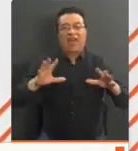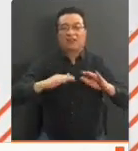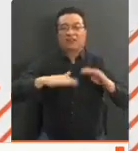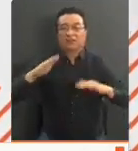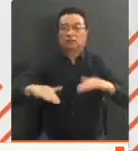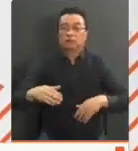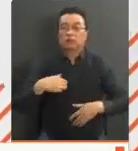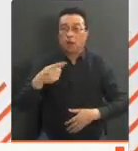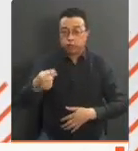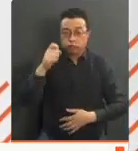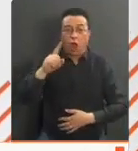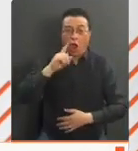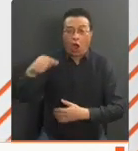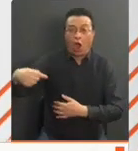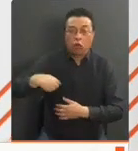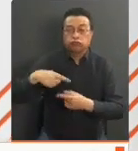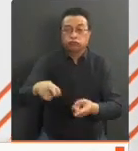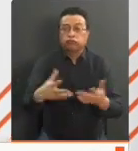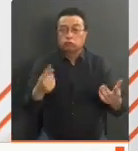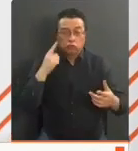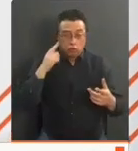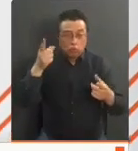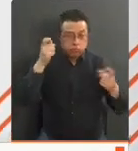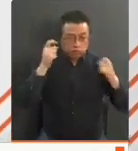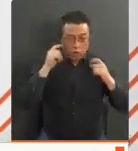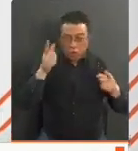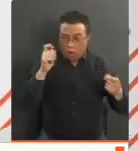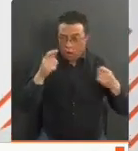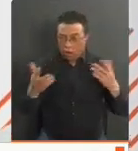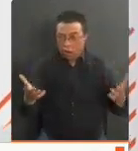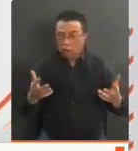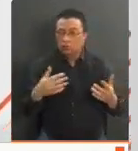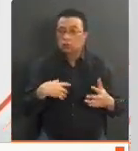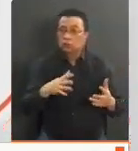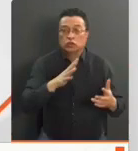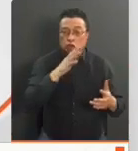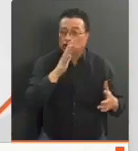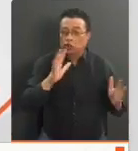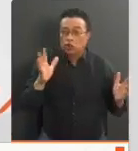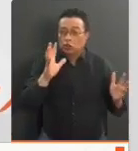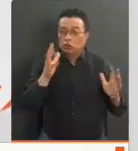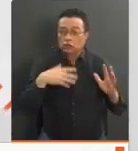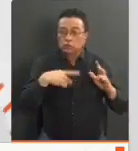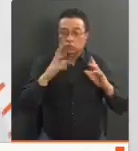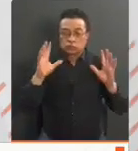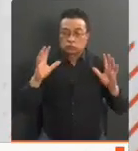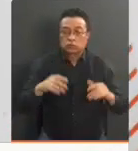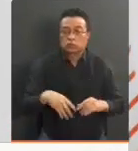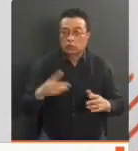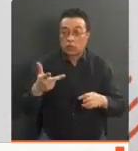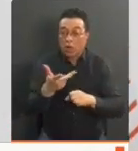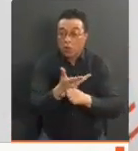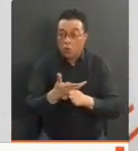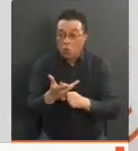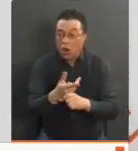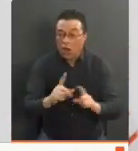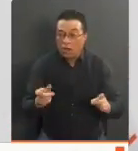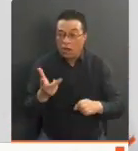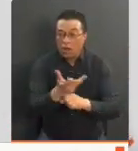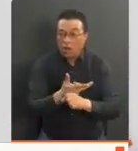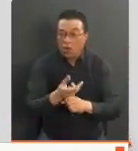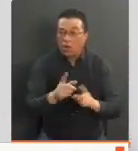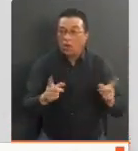hermano? Cabros, ¿quién pegó los palazos? No sé, amigo, un huevón con mascarilla. ¿Está curando, hermano? No sé cómo entró acá